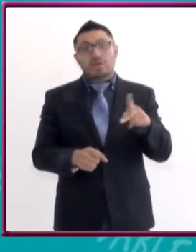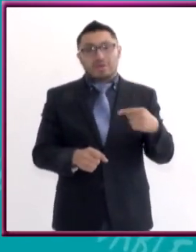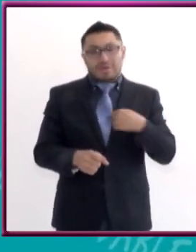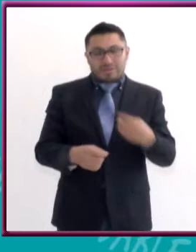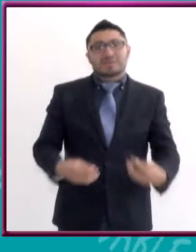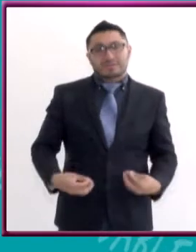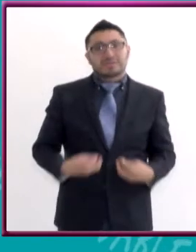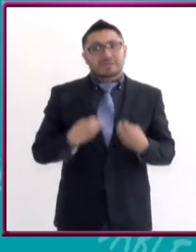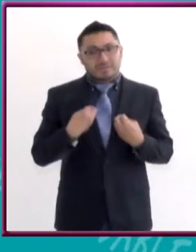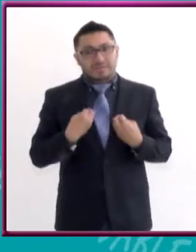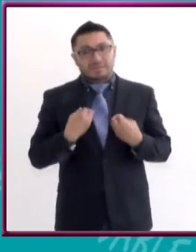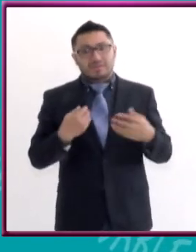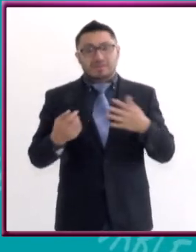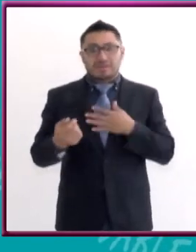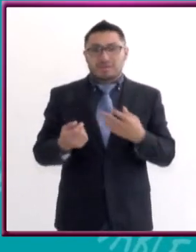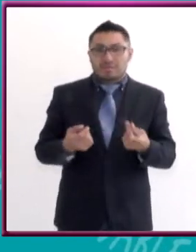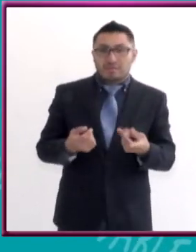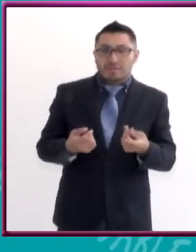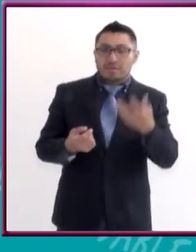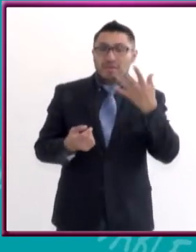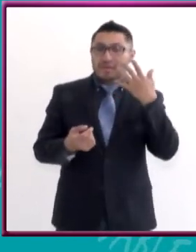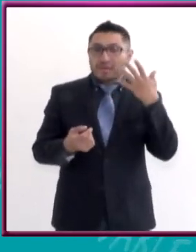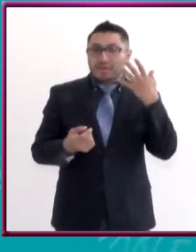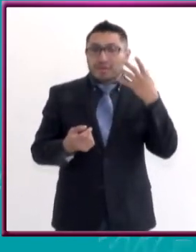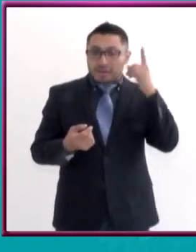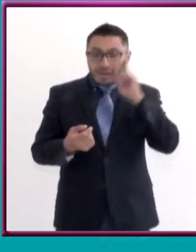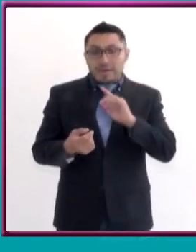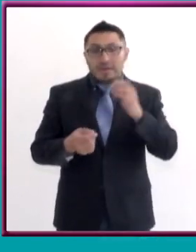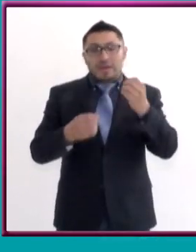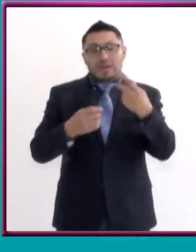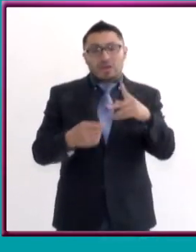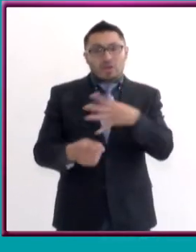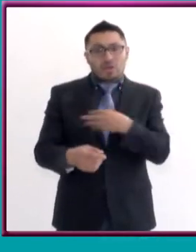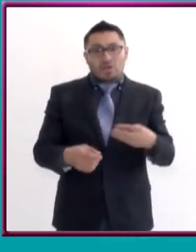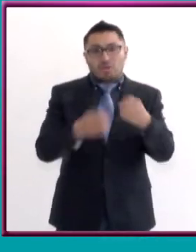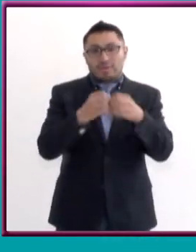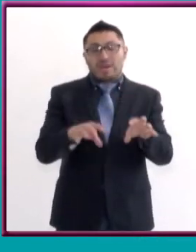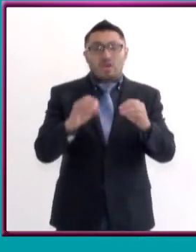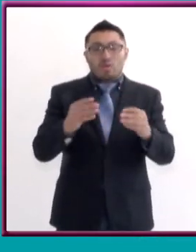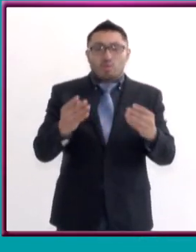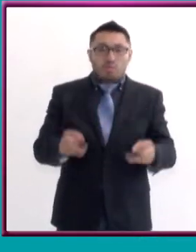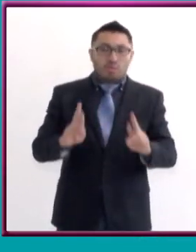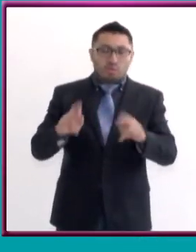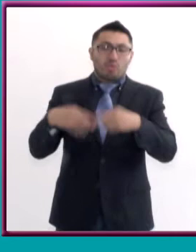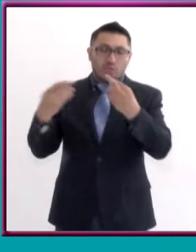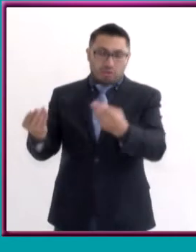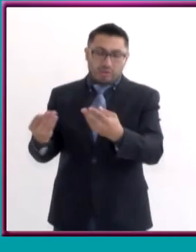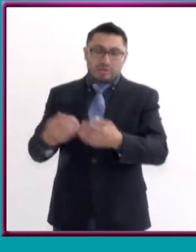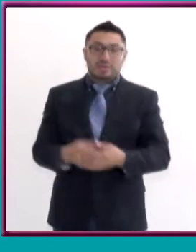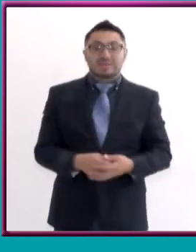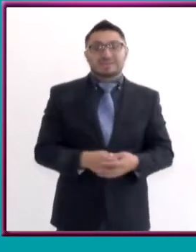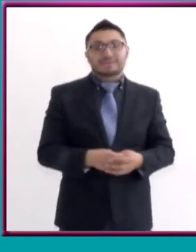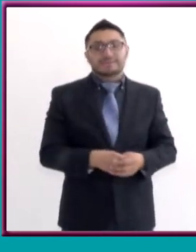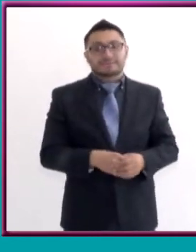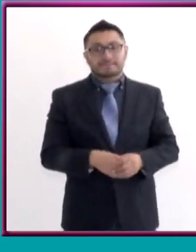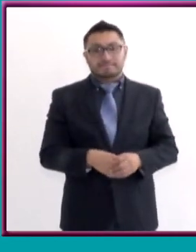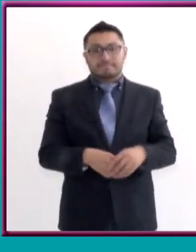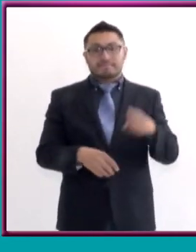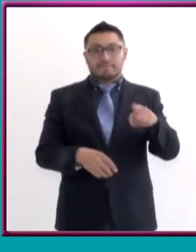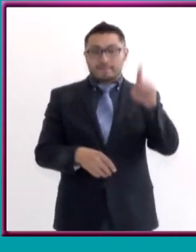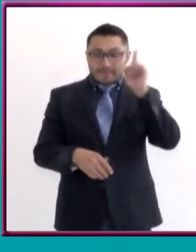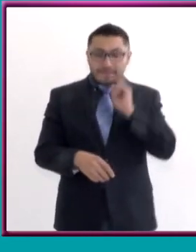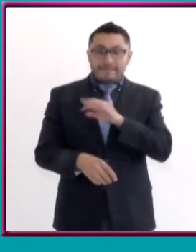lo he vivido con mi perrita cuando perdió a sus hijos o cuando los dimos en adopción.